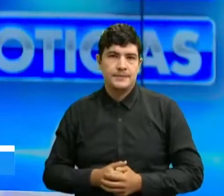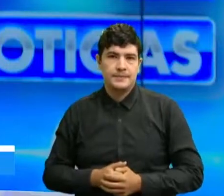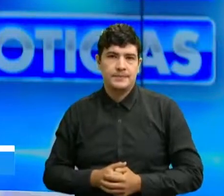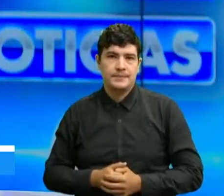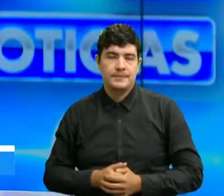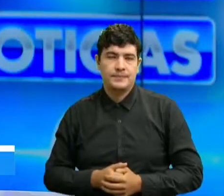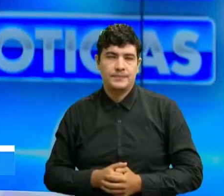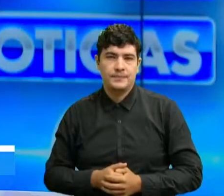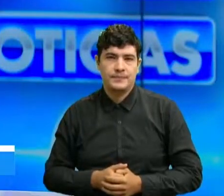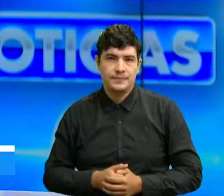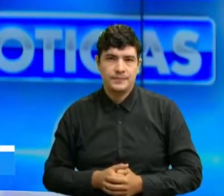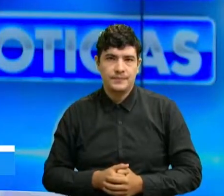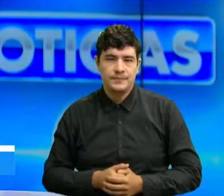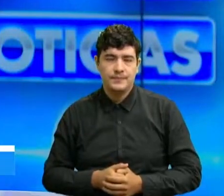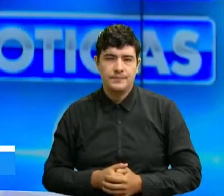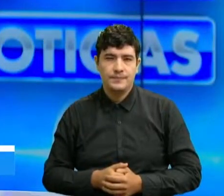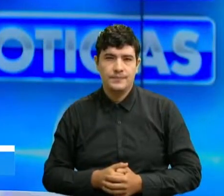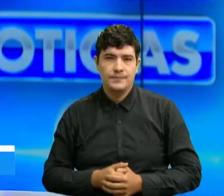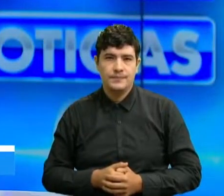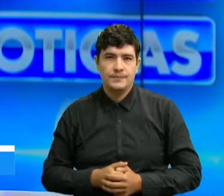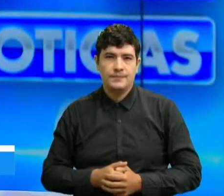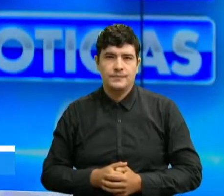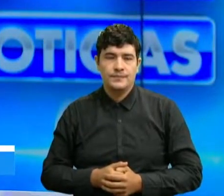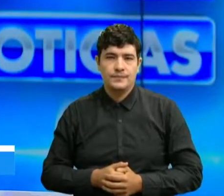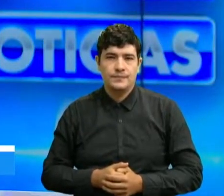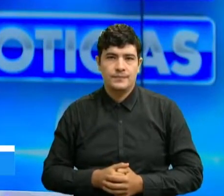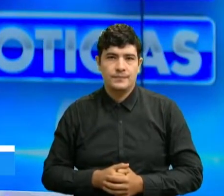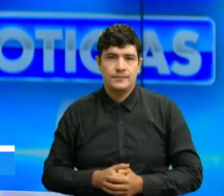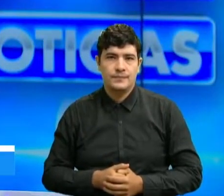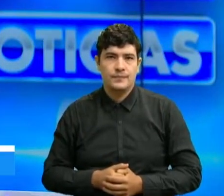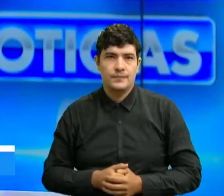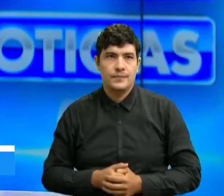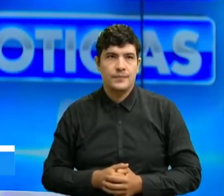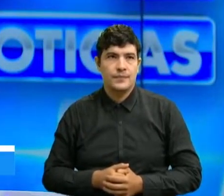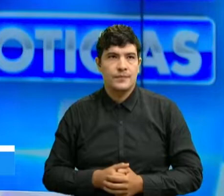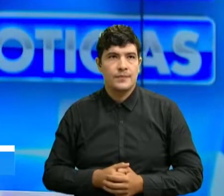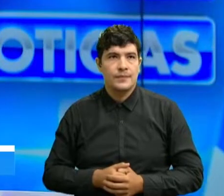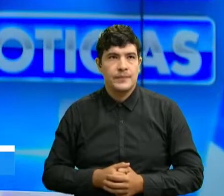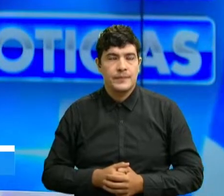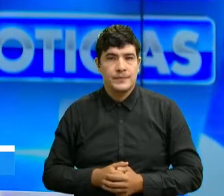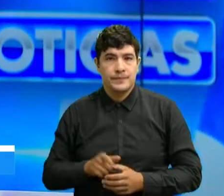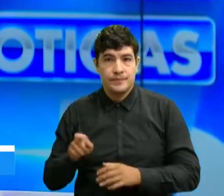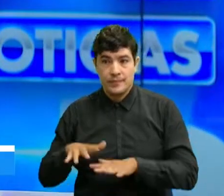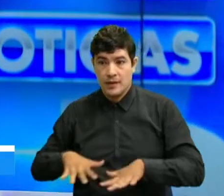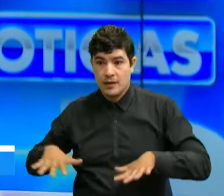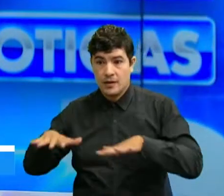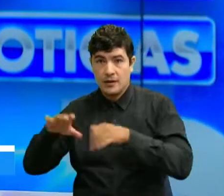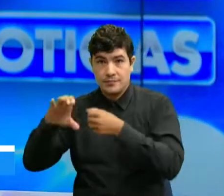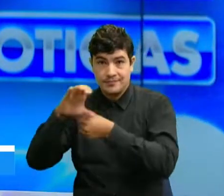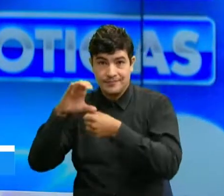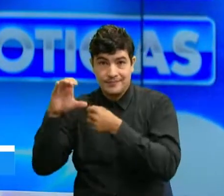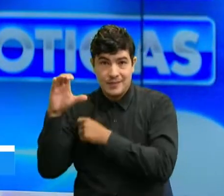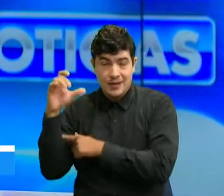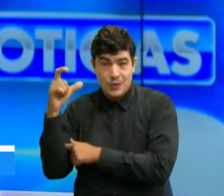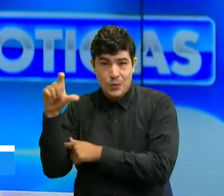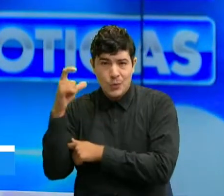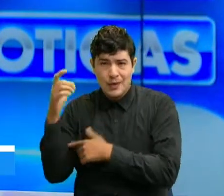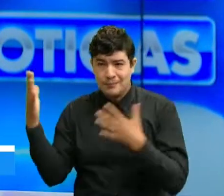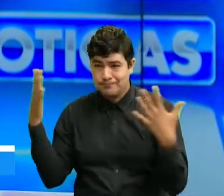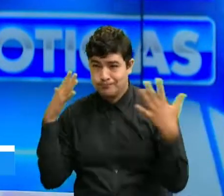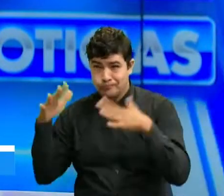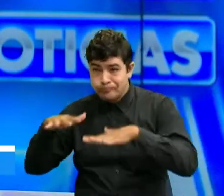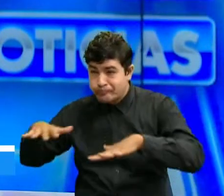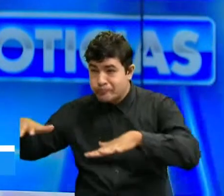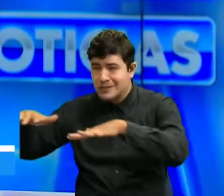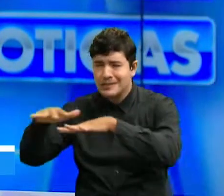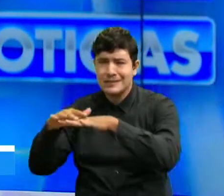Por otra parte, continúa la preocupación para las autoridades regionales y la comunidad de la zona rural de Cúcuta, donde se siguen generando combates entre la